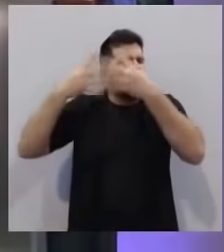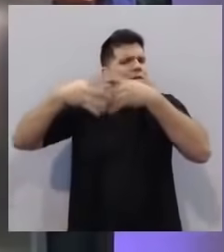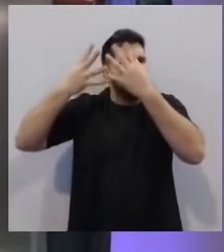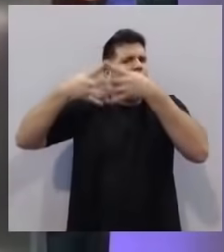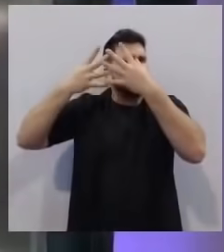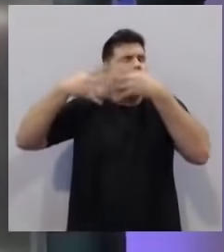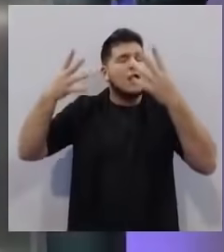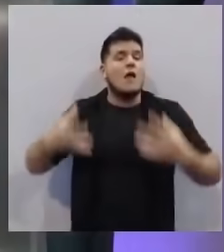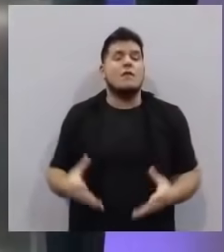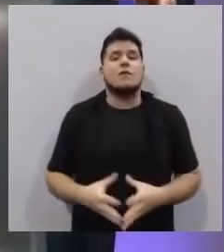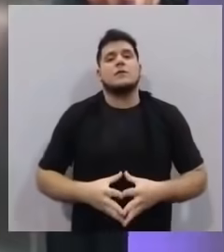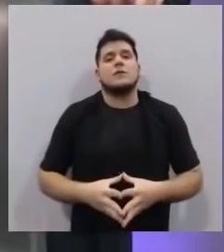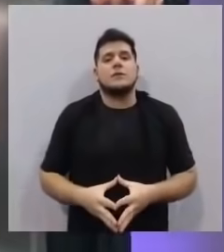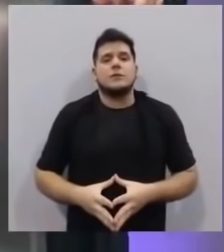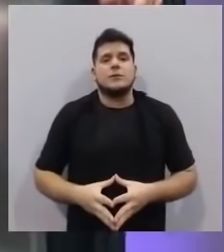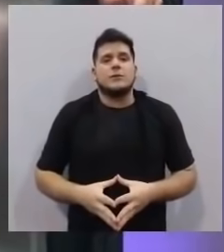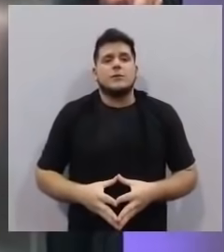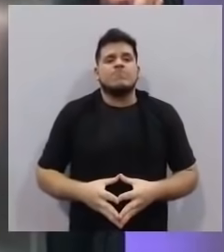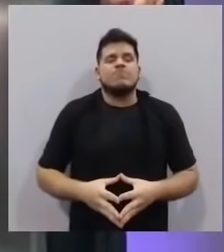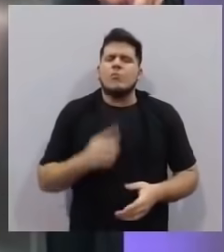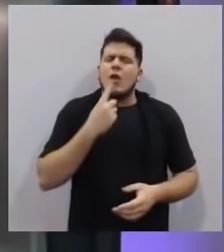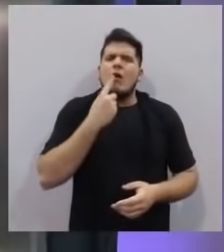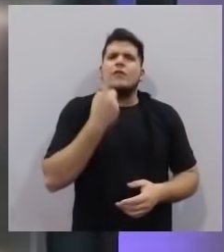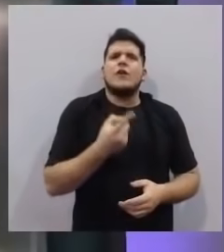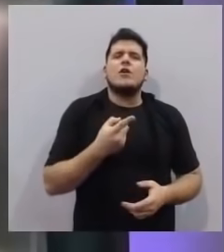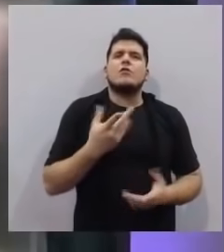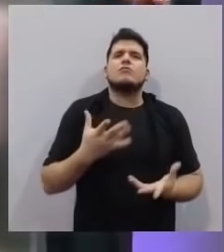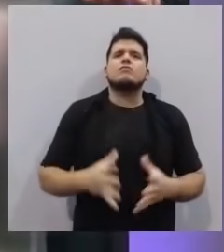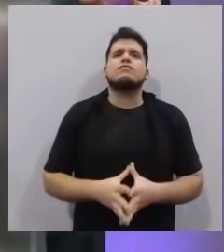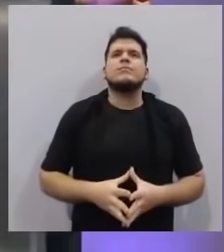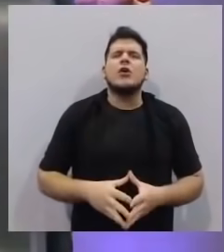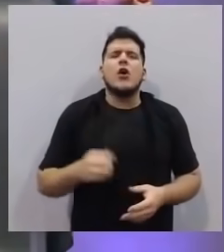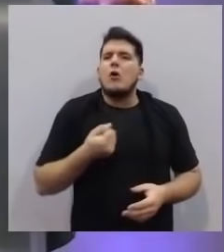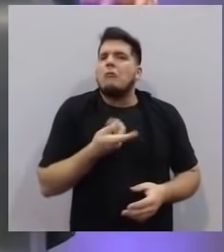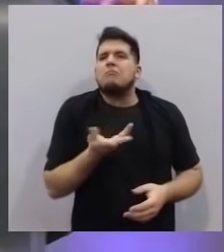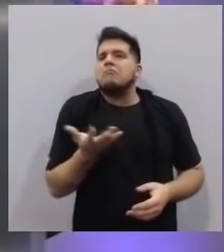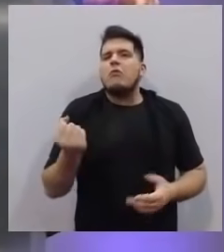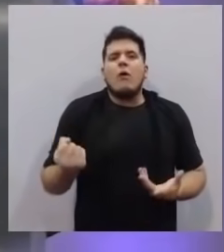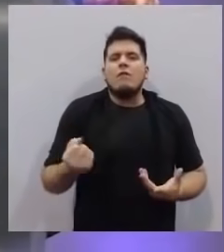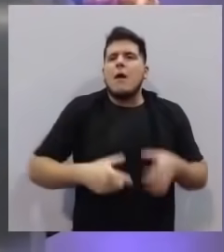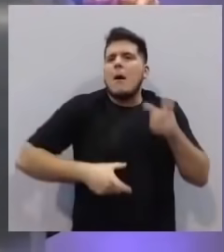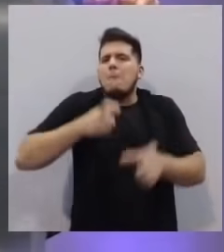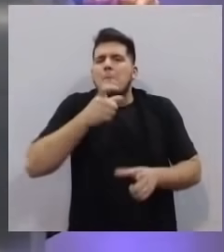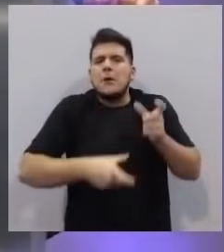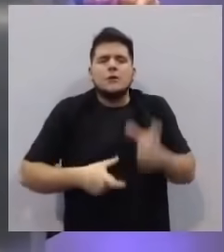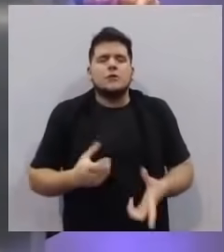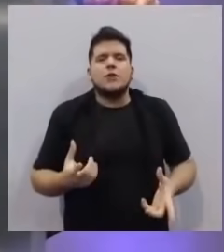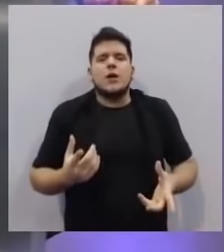aparentemente tenía muchos empleados no narra mucho la biblia de los detalles de la empresa de este hombre